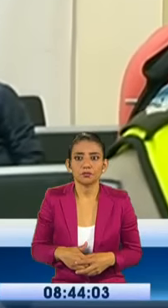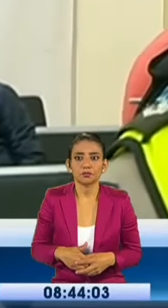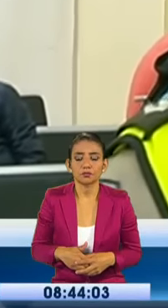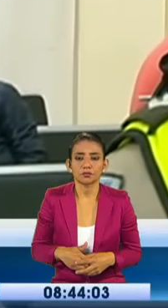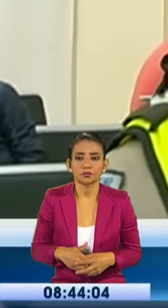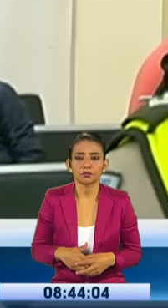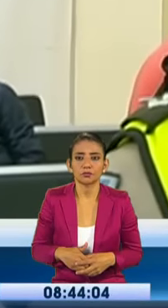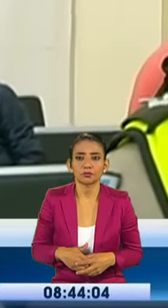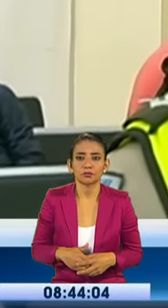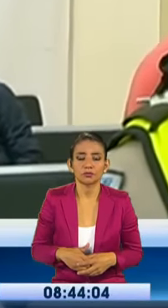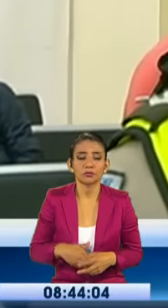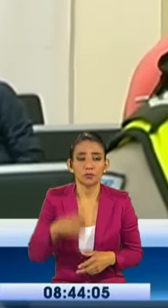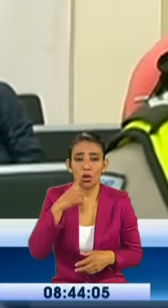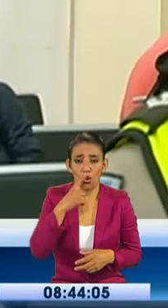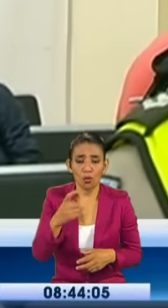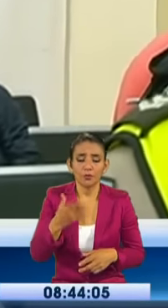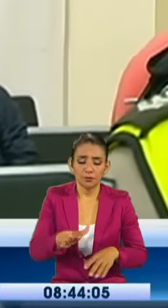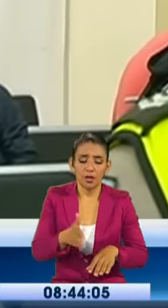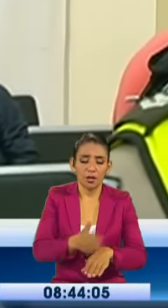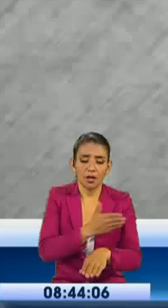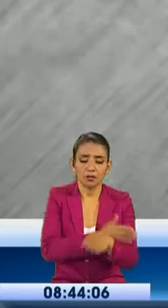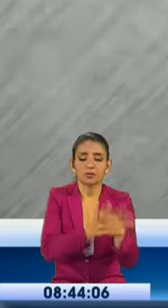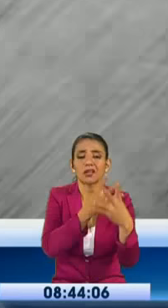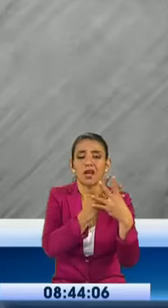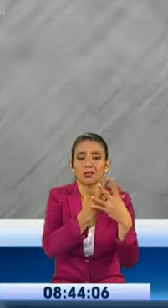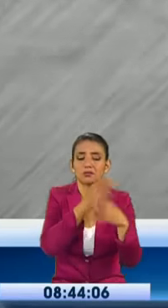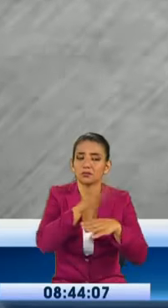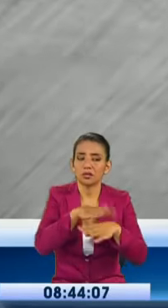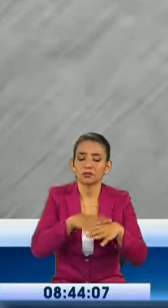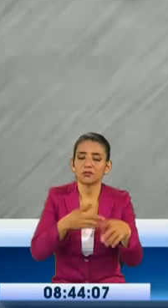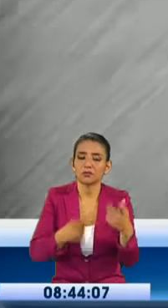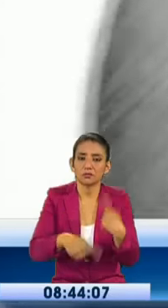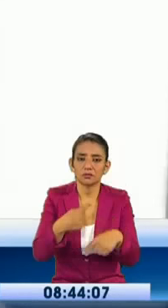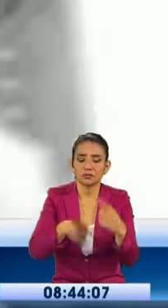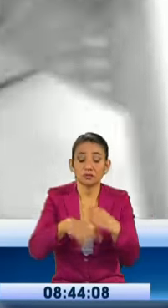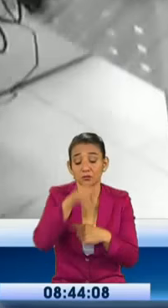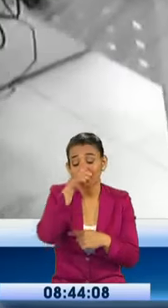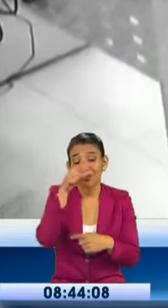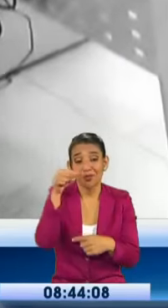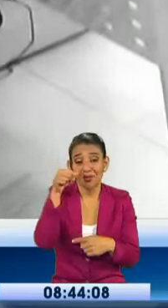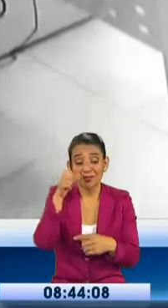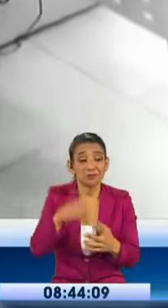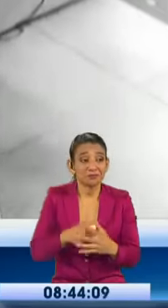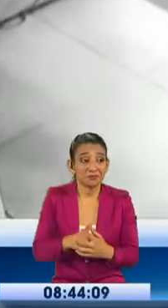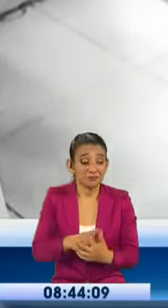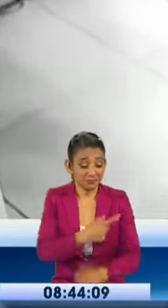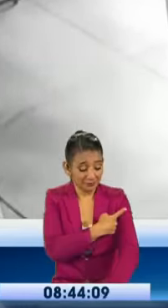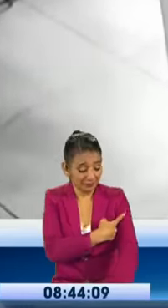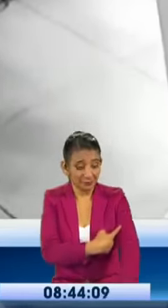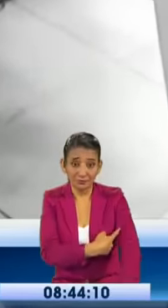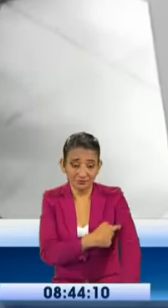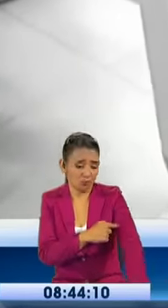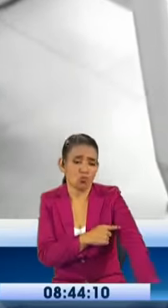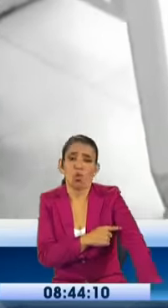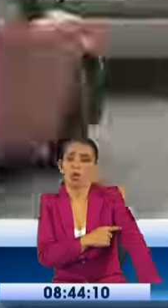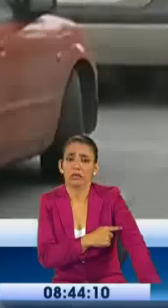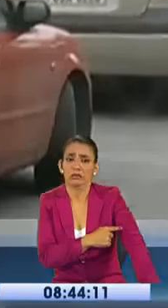registra detenciones por tenencia ilegal de drogas. Mostrando sus heridas, recordó que hace un año atrás